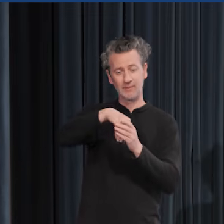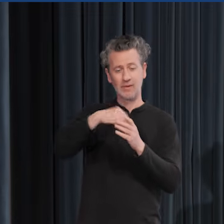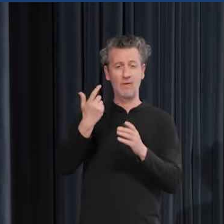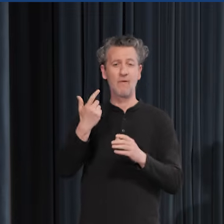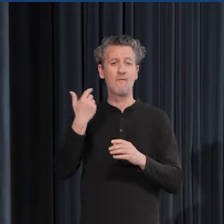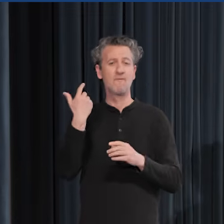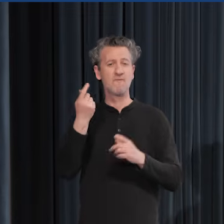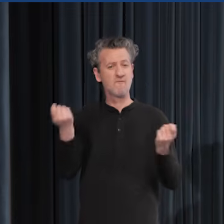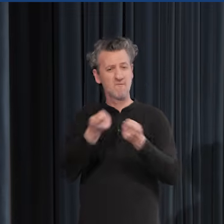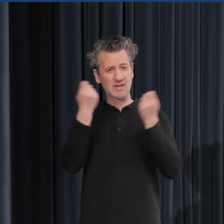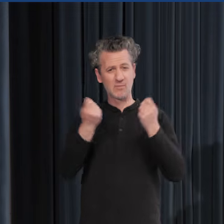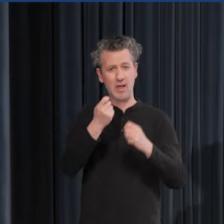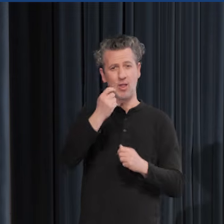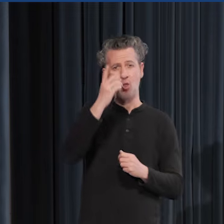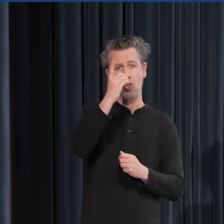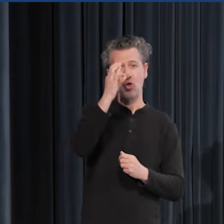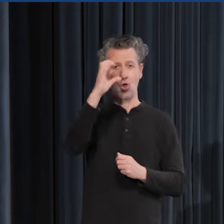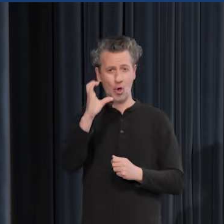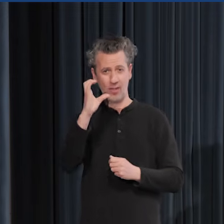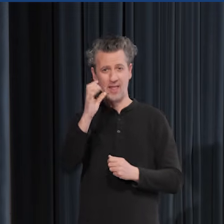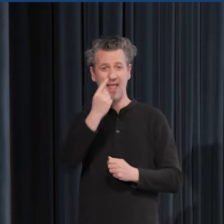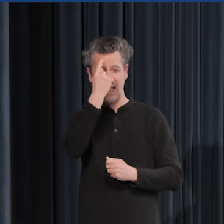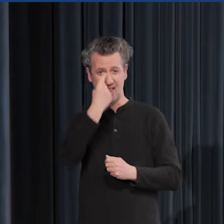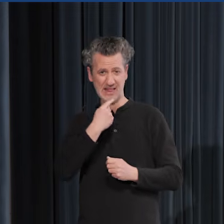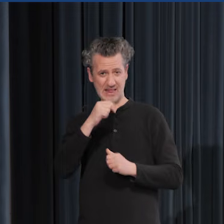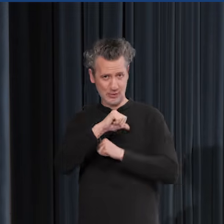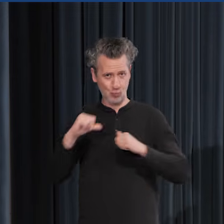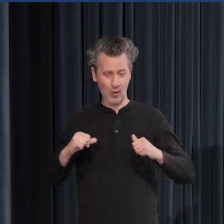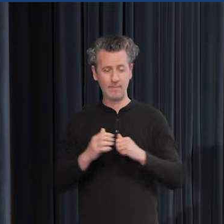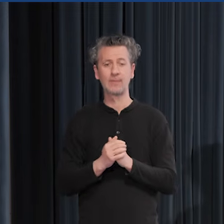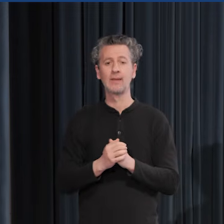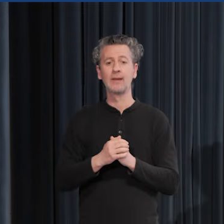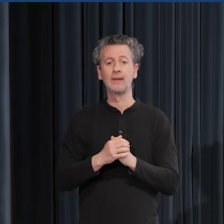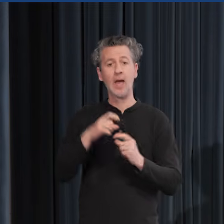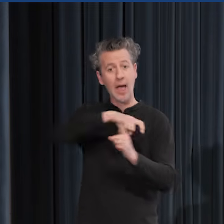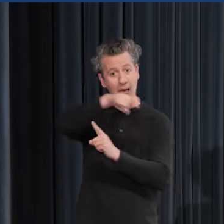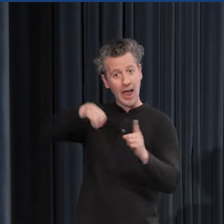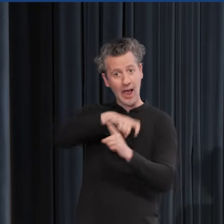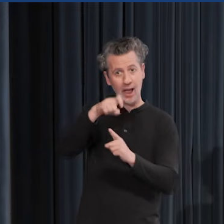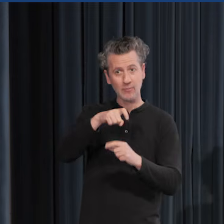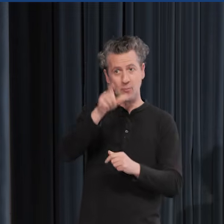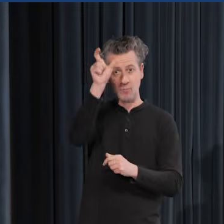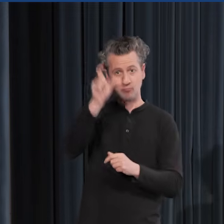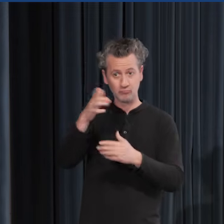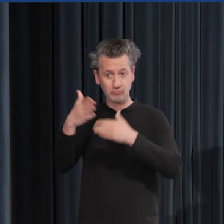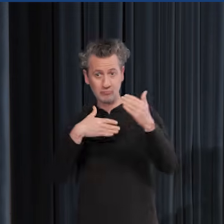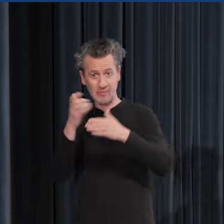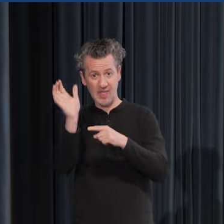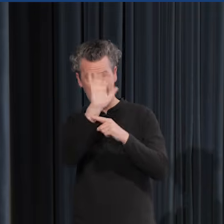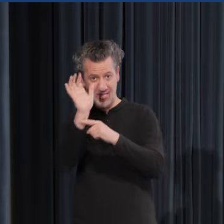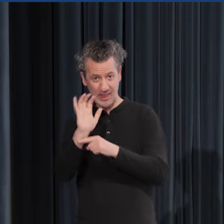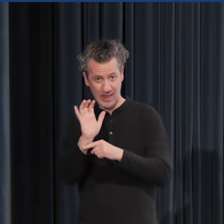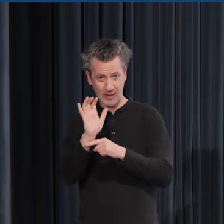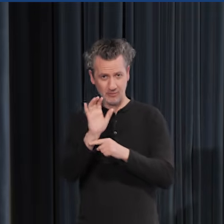Lisboa, y cada año anima a cineastas de todas las nacionalidades